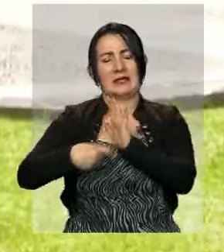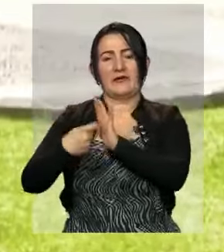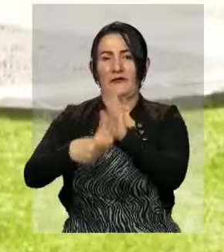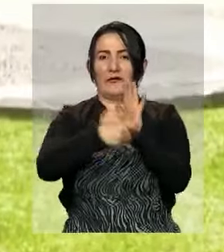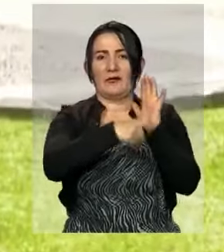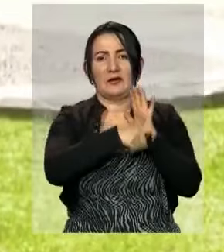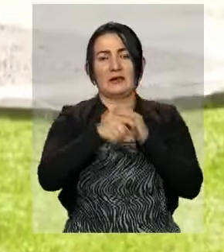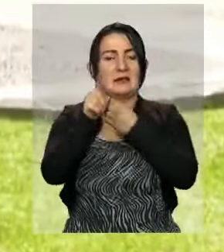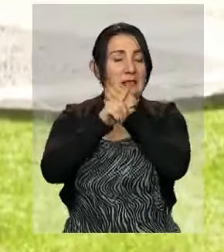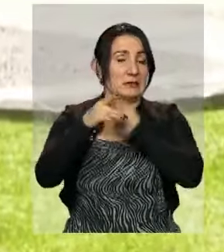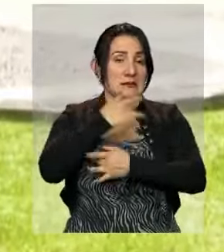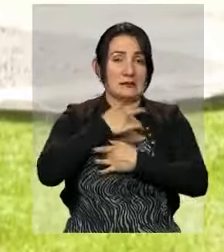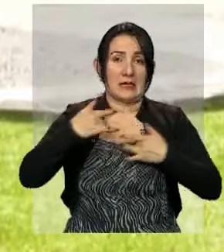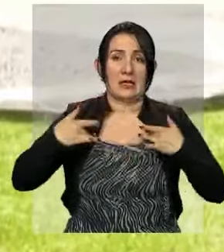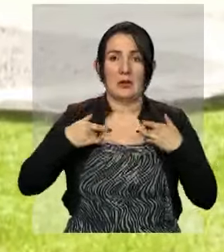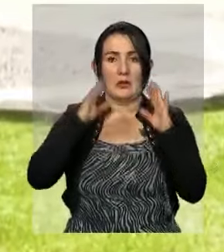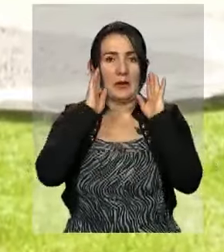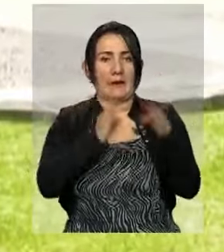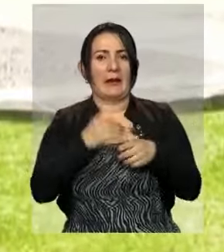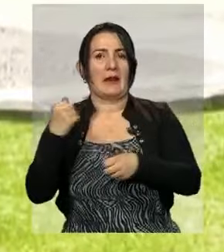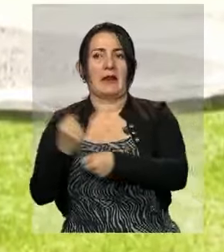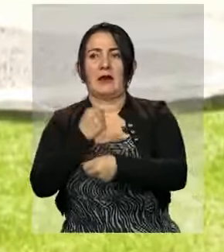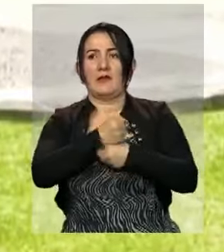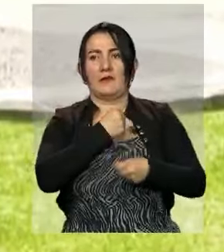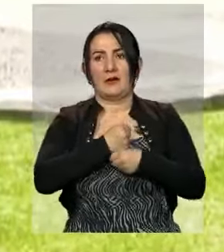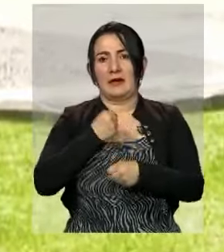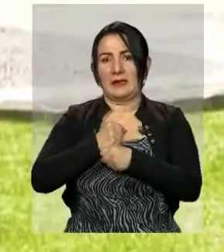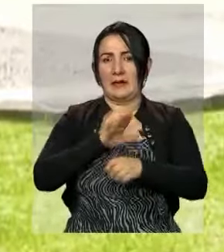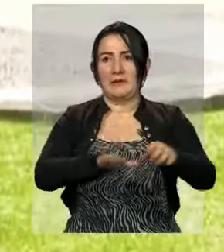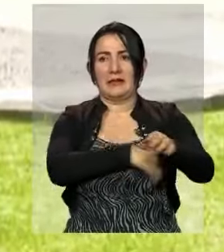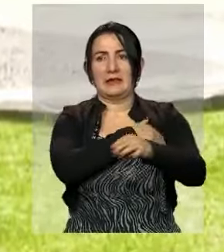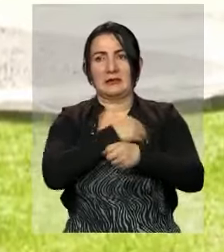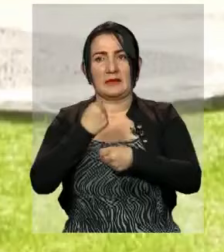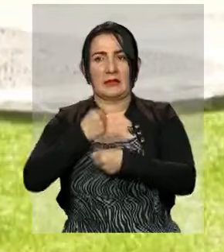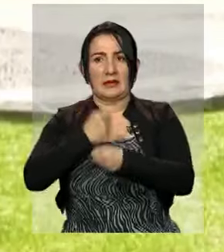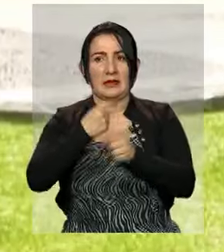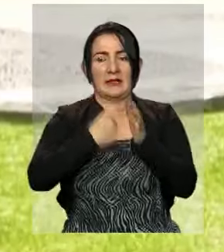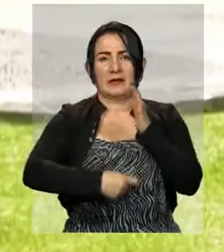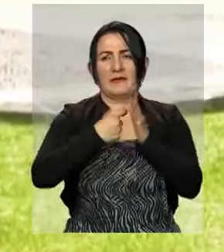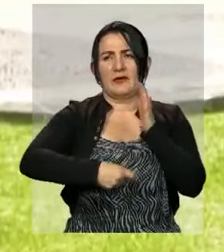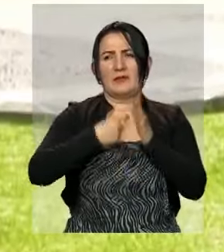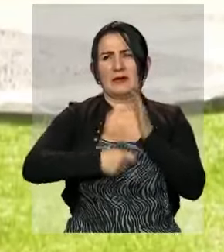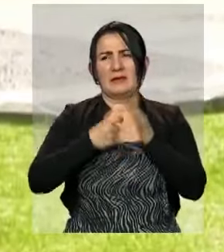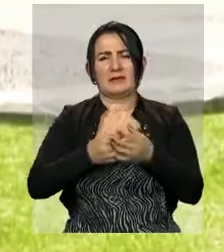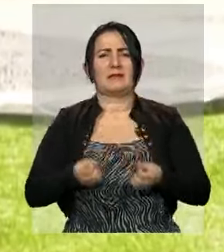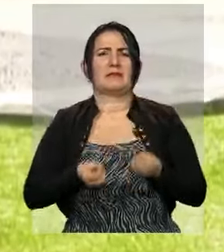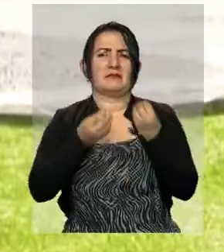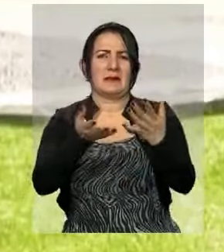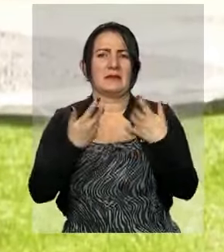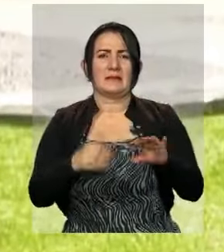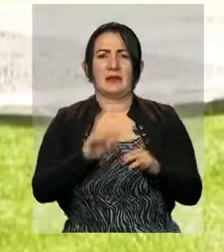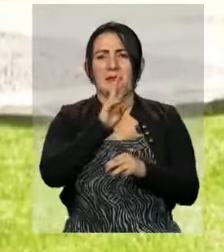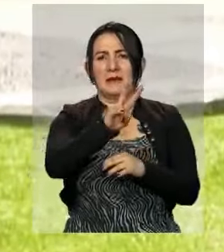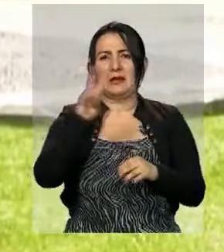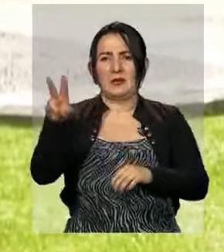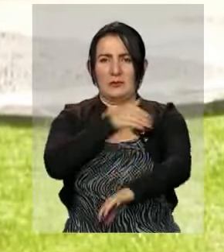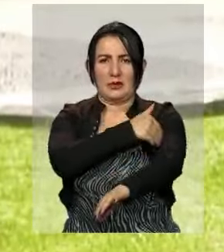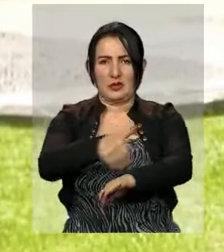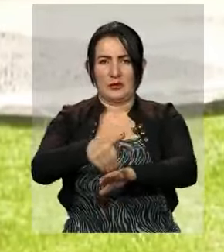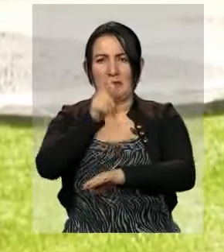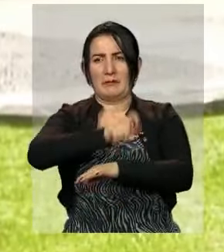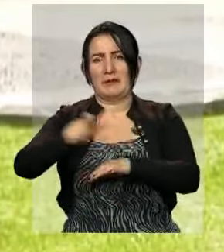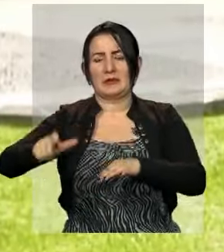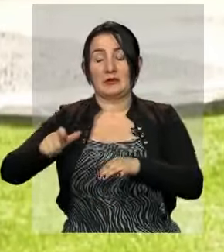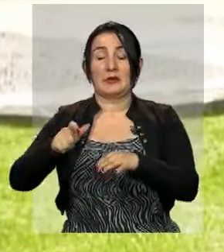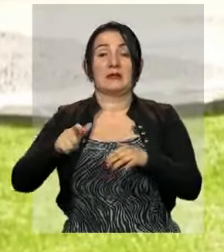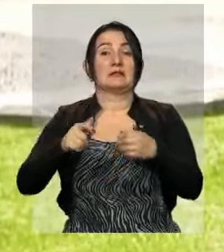la de salud, la pensional y la laboral. De acuerdo con el Ministerio del Trabajo, esta reforma podrá beneficiar a más de 22 millones de personas ocupadas